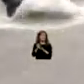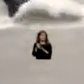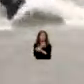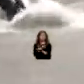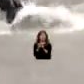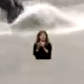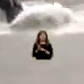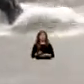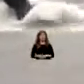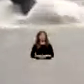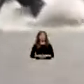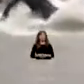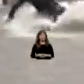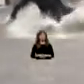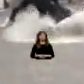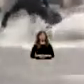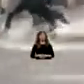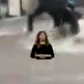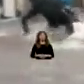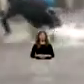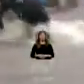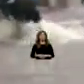rescatan.